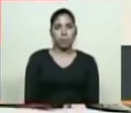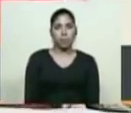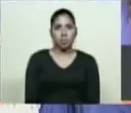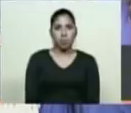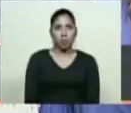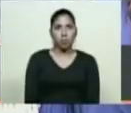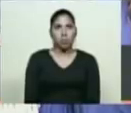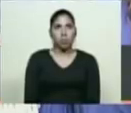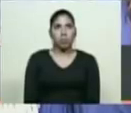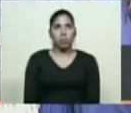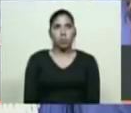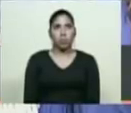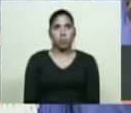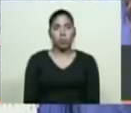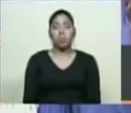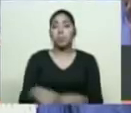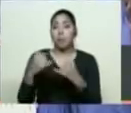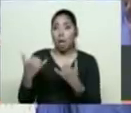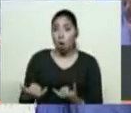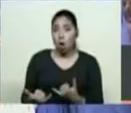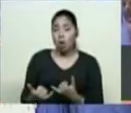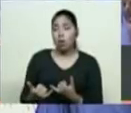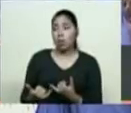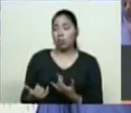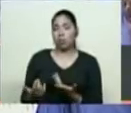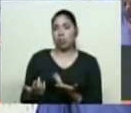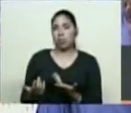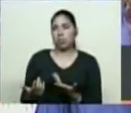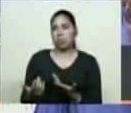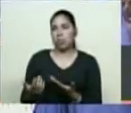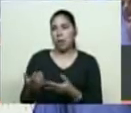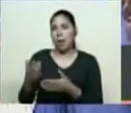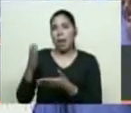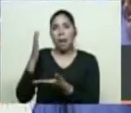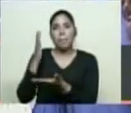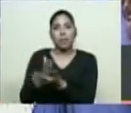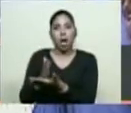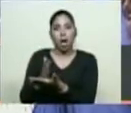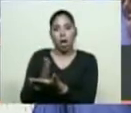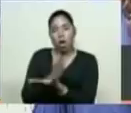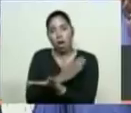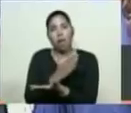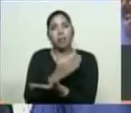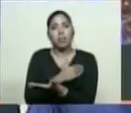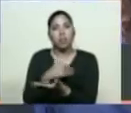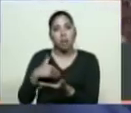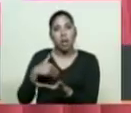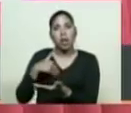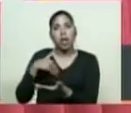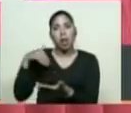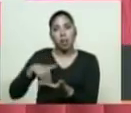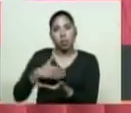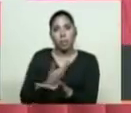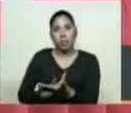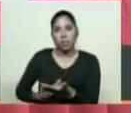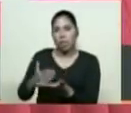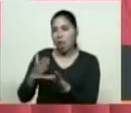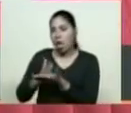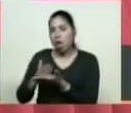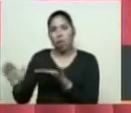abiertamente, y ahora una mitad quiere las presidenciales y otras no. Nosotros tenemos nuestro